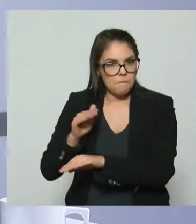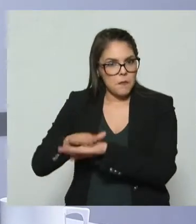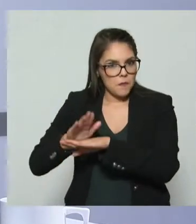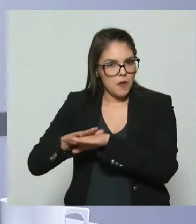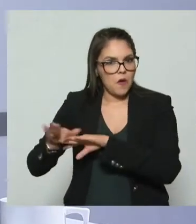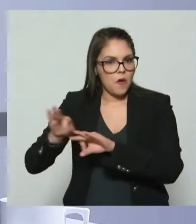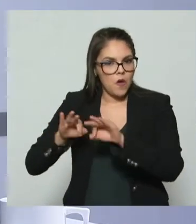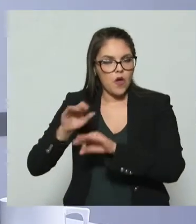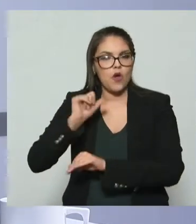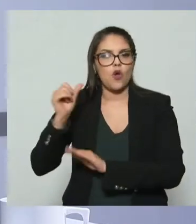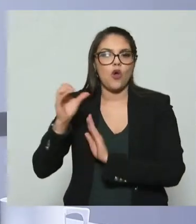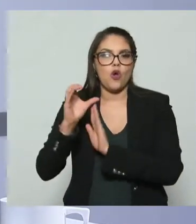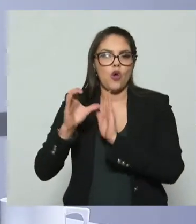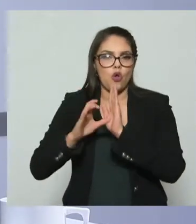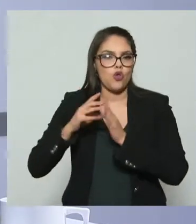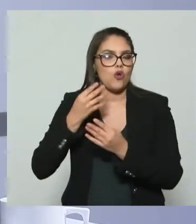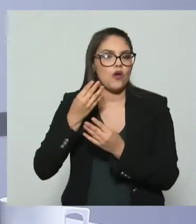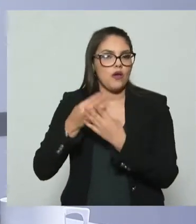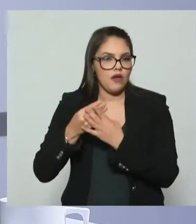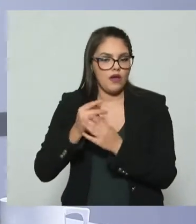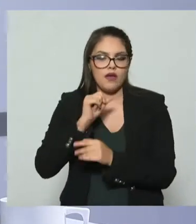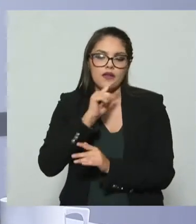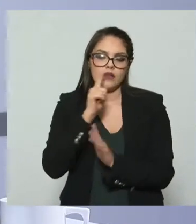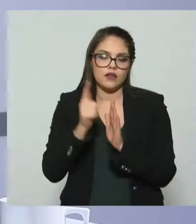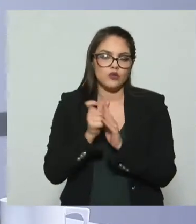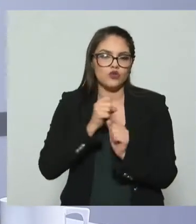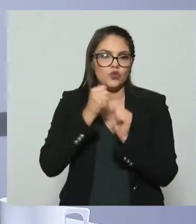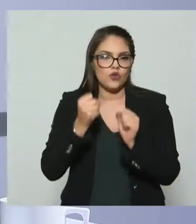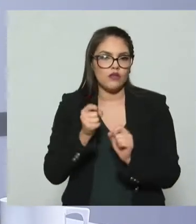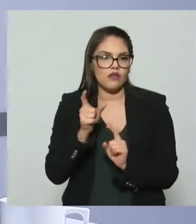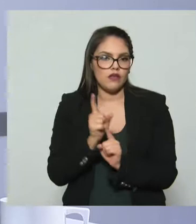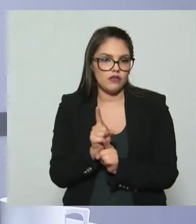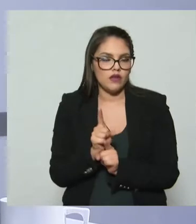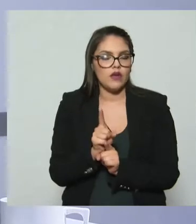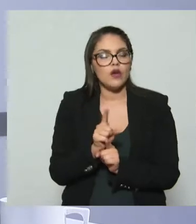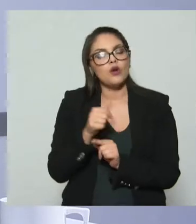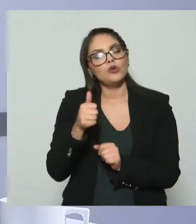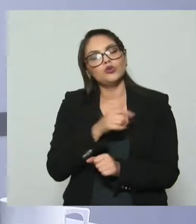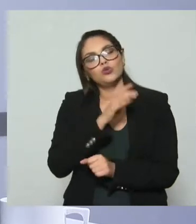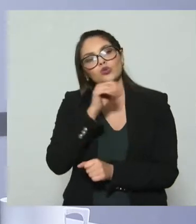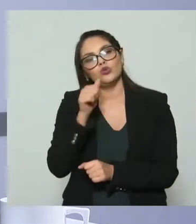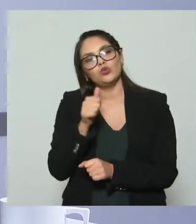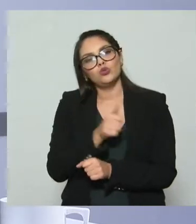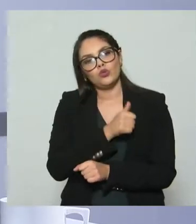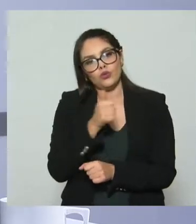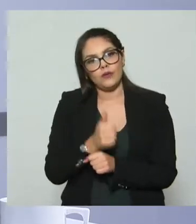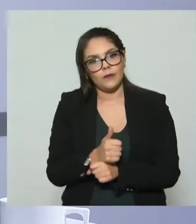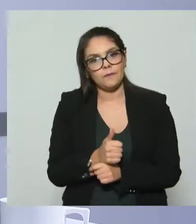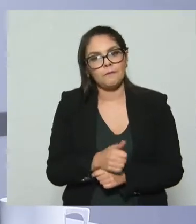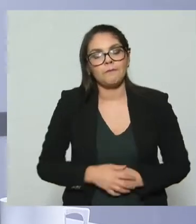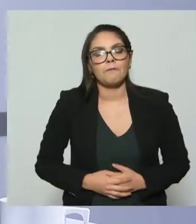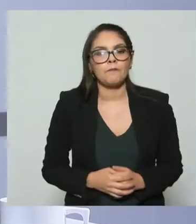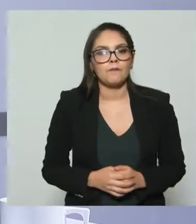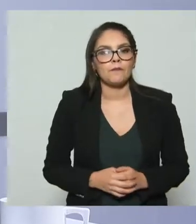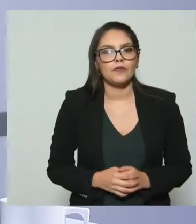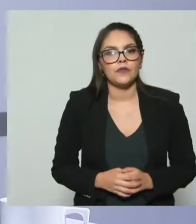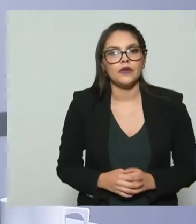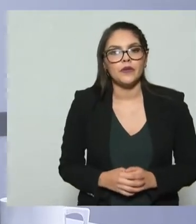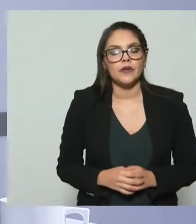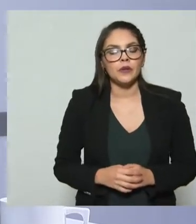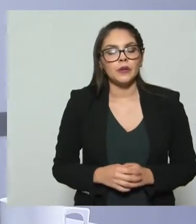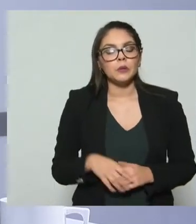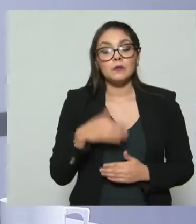Código Penal, a la Ley de Seguridad Ciudadana, pero nos falta esta otra parte que en este periodo legislativo vamos a estar llevando a